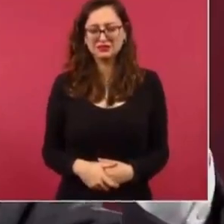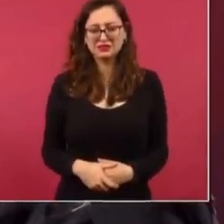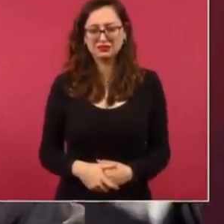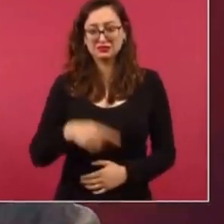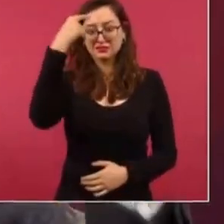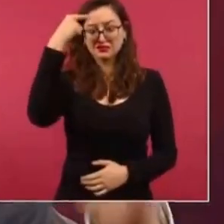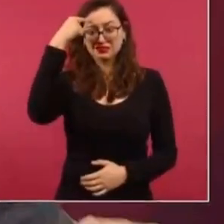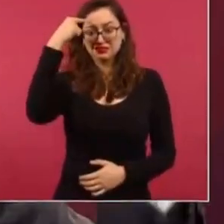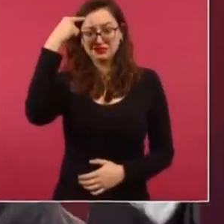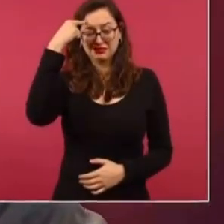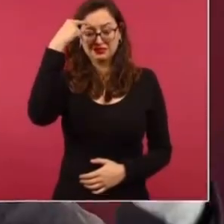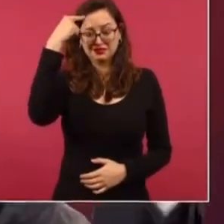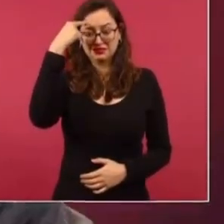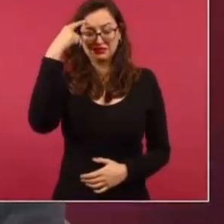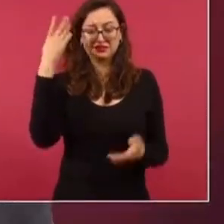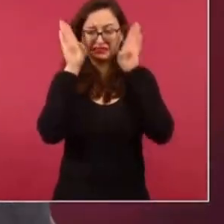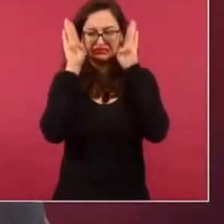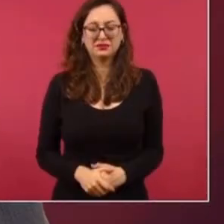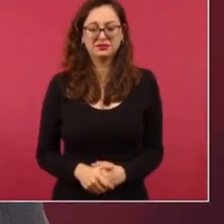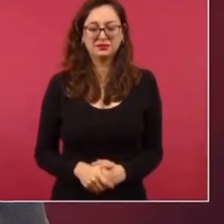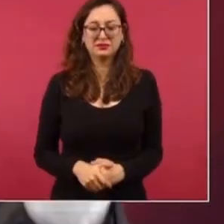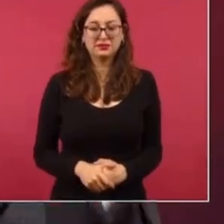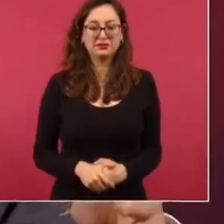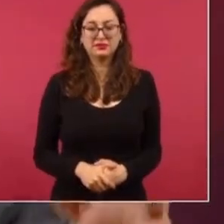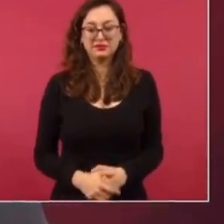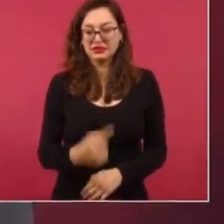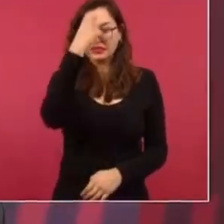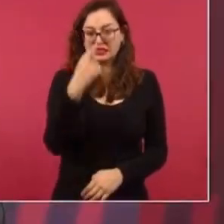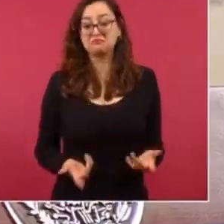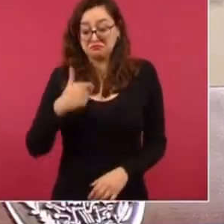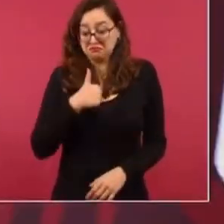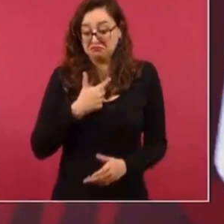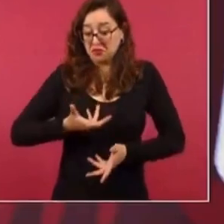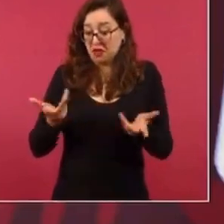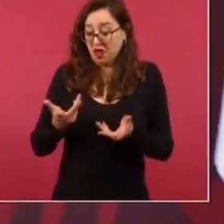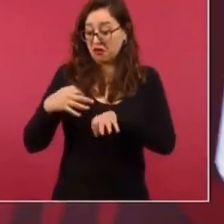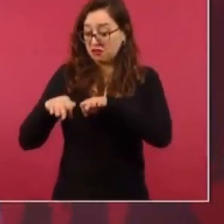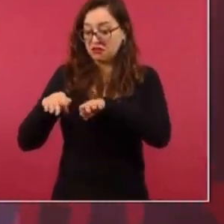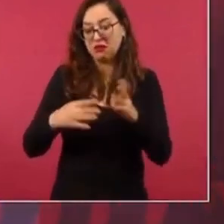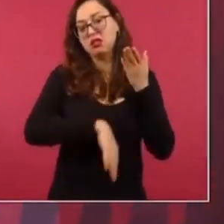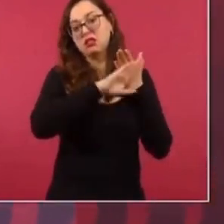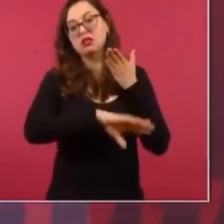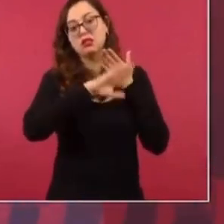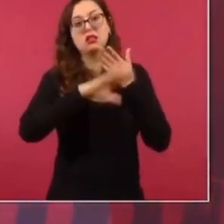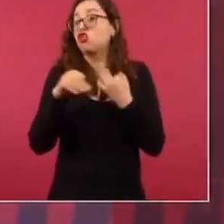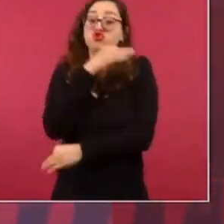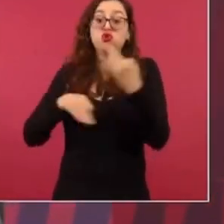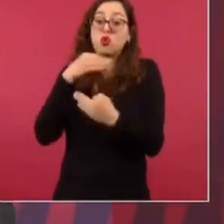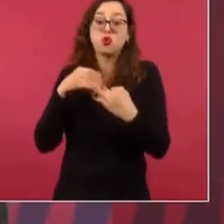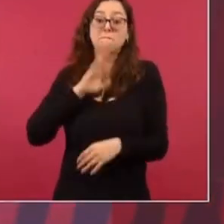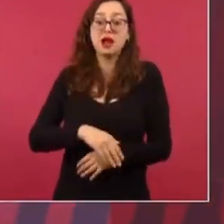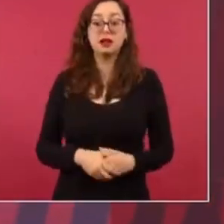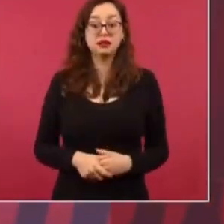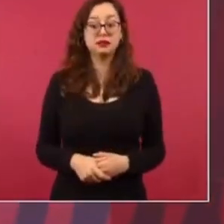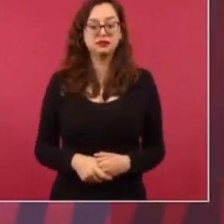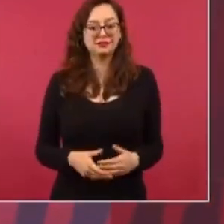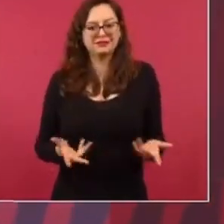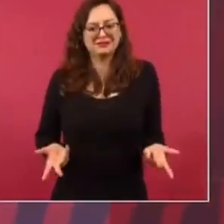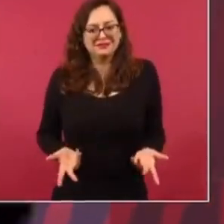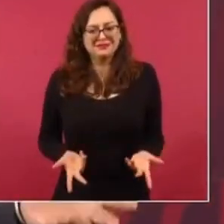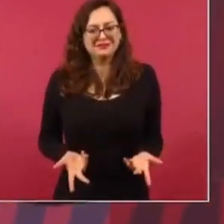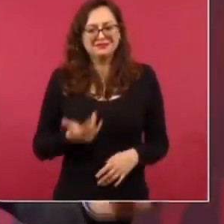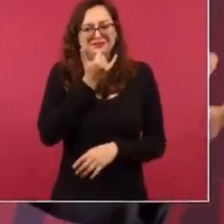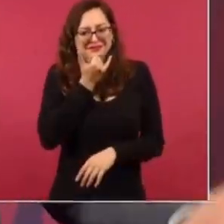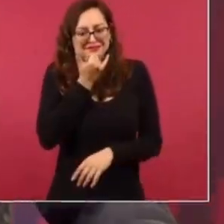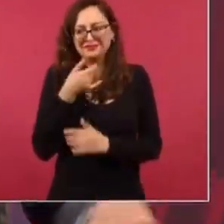por su nivel de enajenación, por su conservadurismo, su fanatismo. ¿Cómo no vamos a utilizar la Guardia Nacional si se